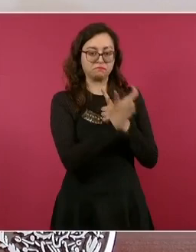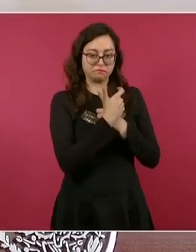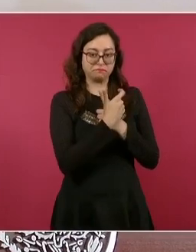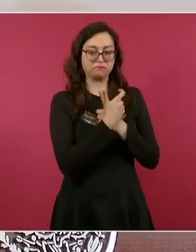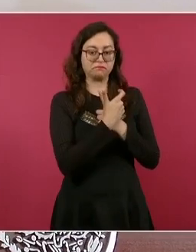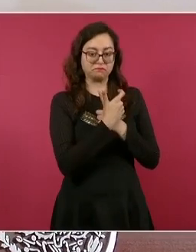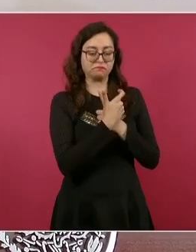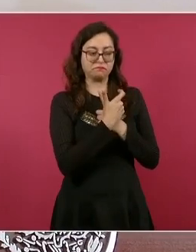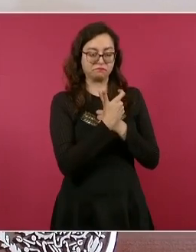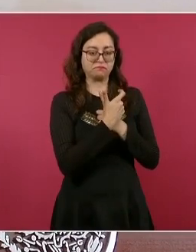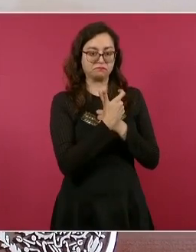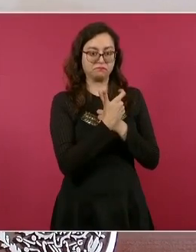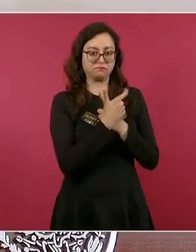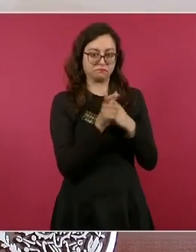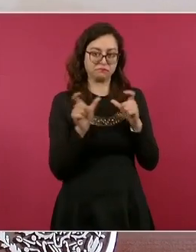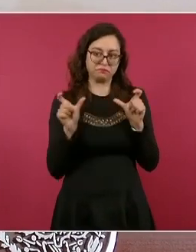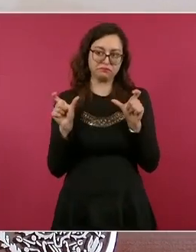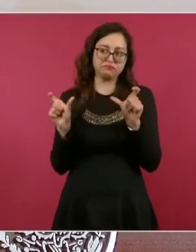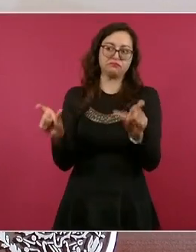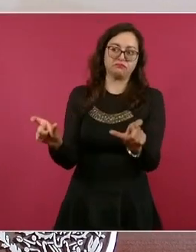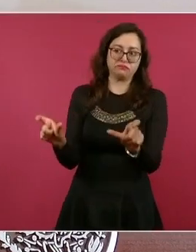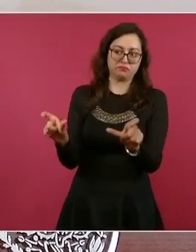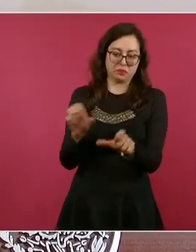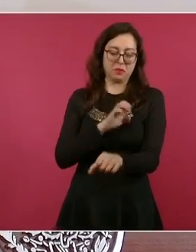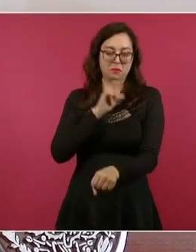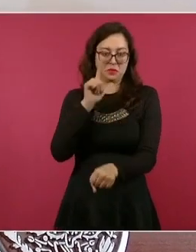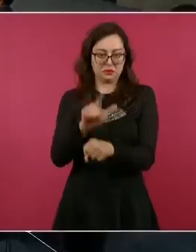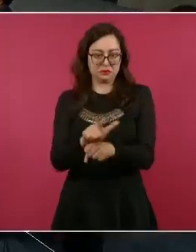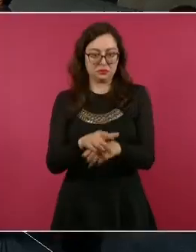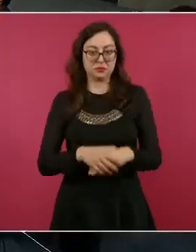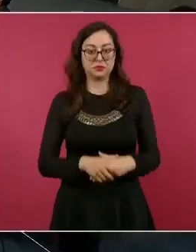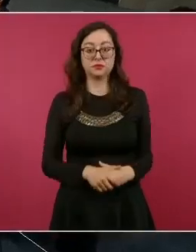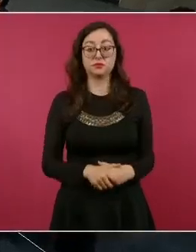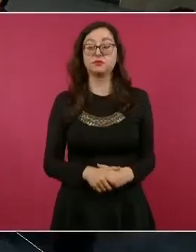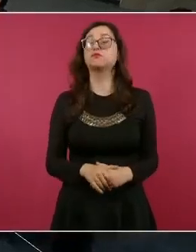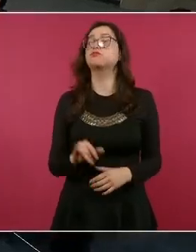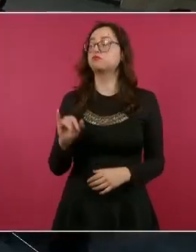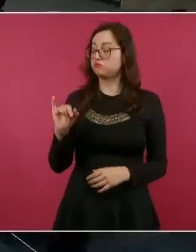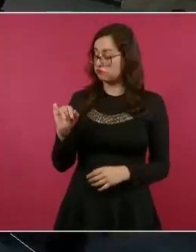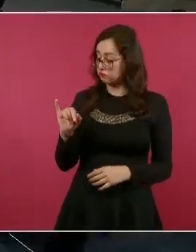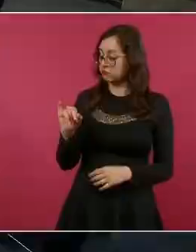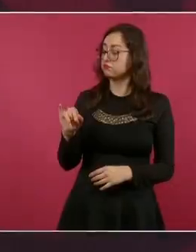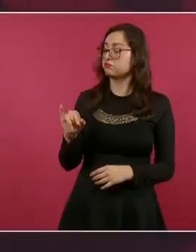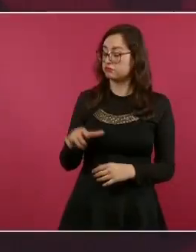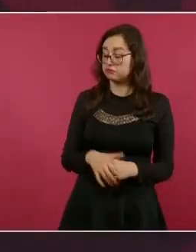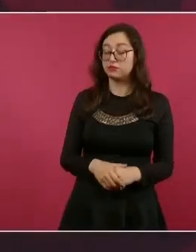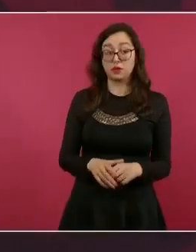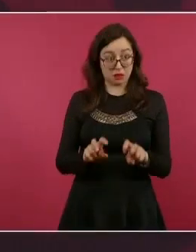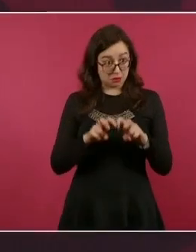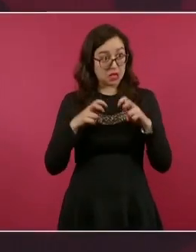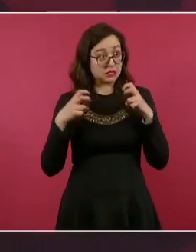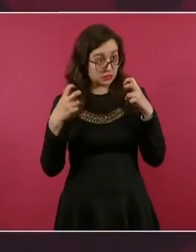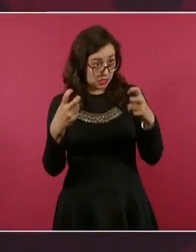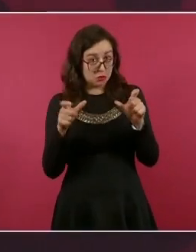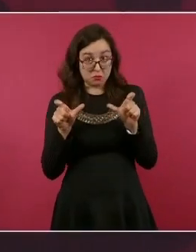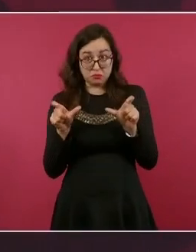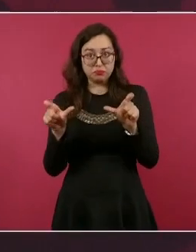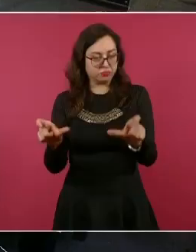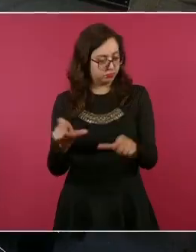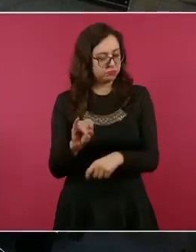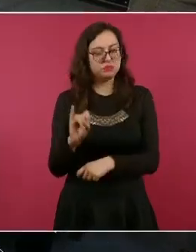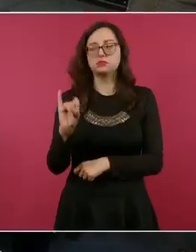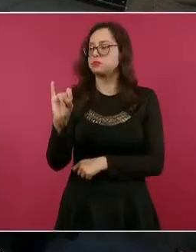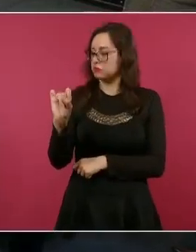para contar con protección. ¿Se les va a brindar entonces protección a todos los magistrados del Tribunal Electoral? Sí. ¿Hay